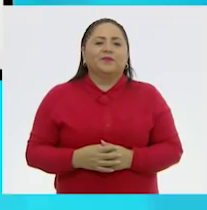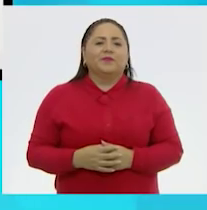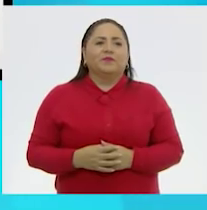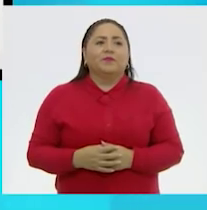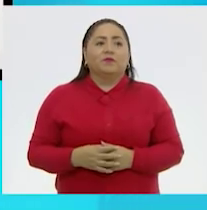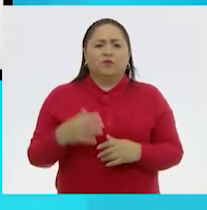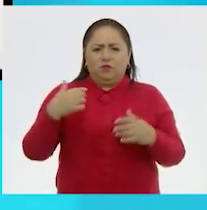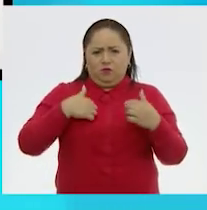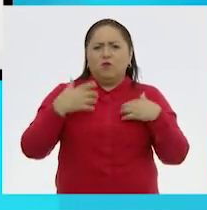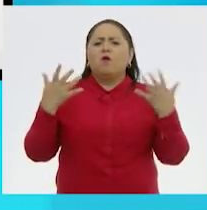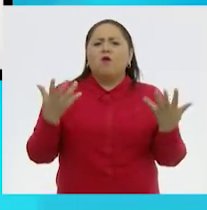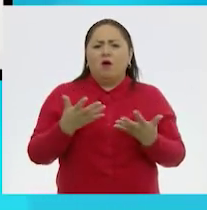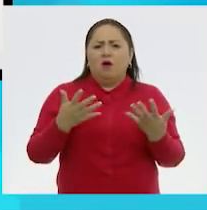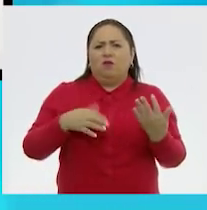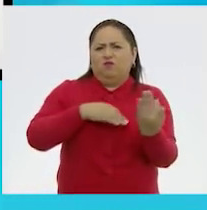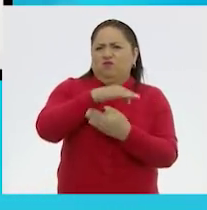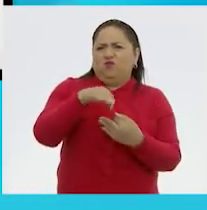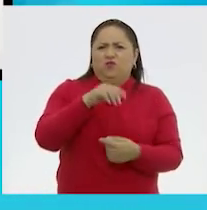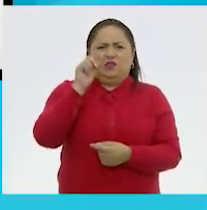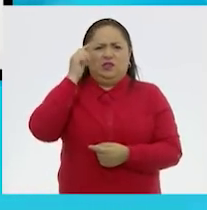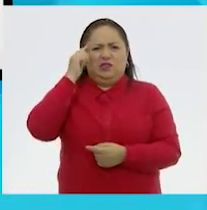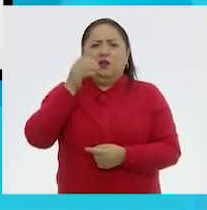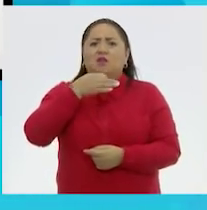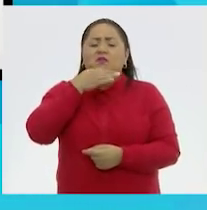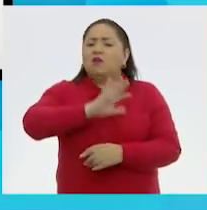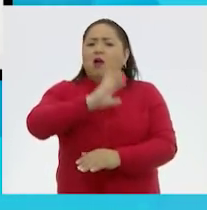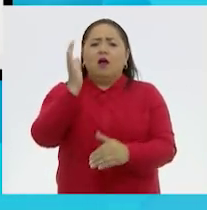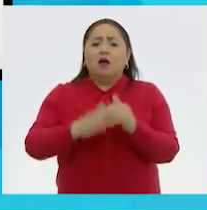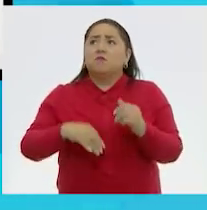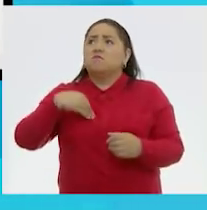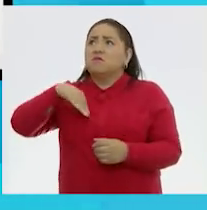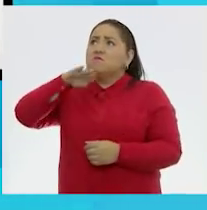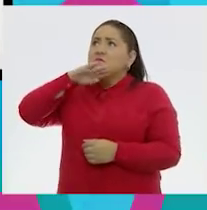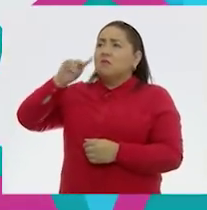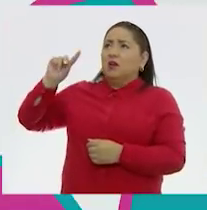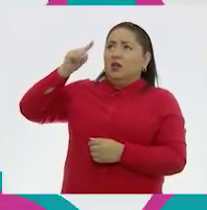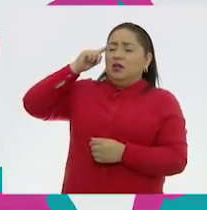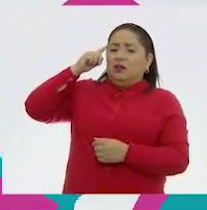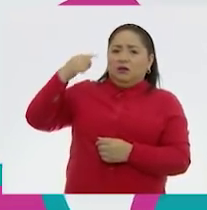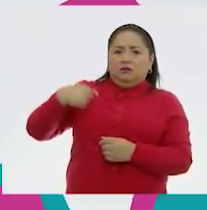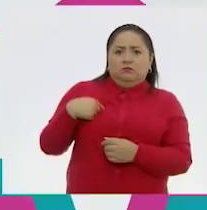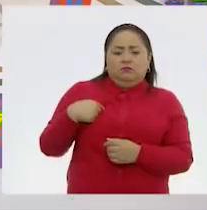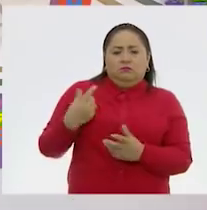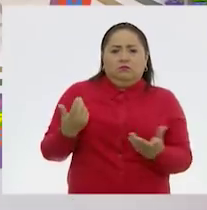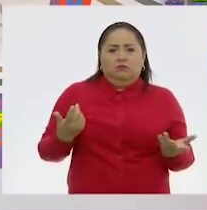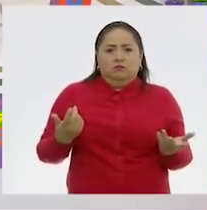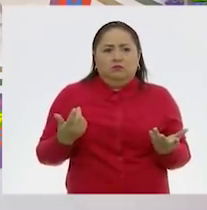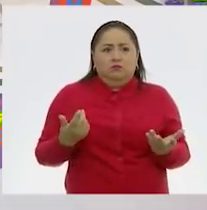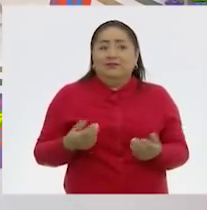Lo hago. Todos se molestan. La fiesta se acaba. Mi mamá se enoja conmigo.